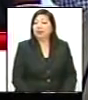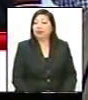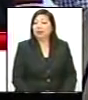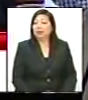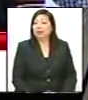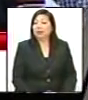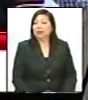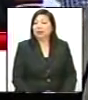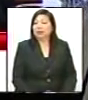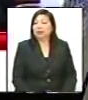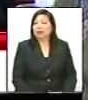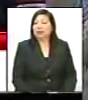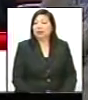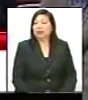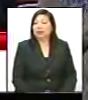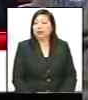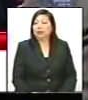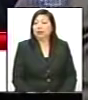caramba,